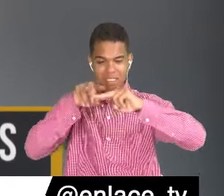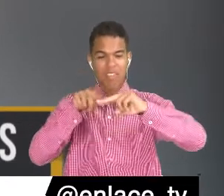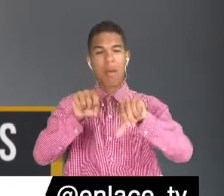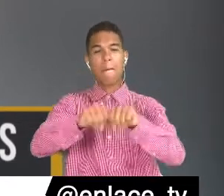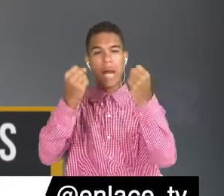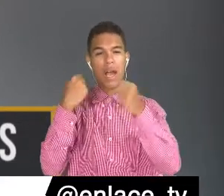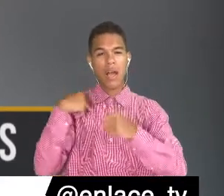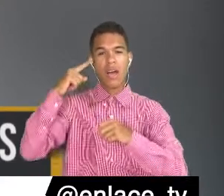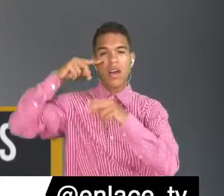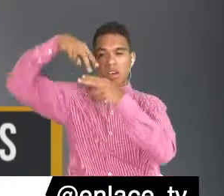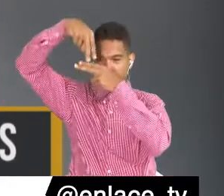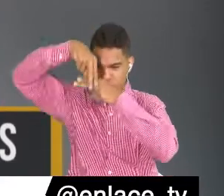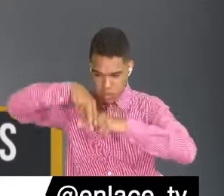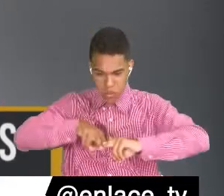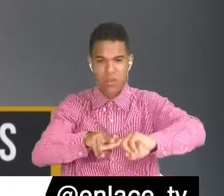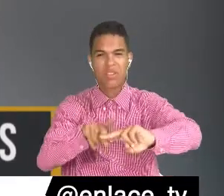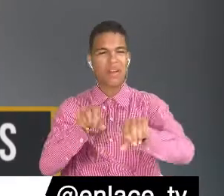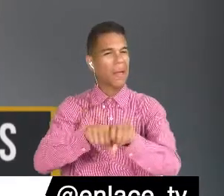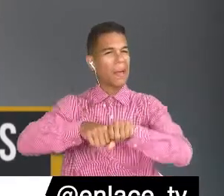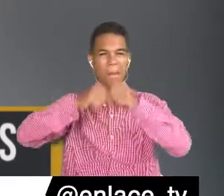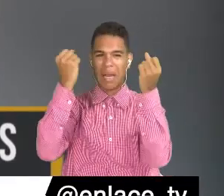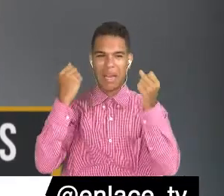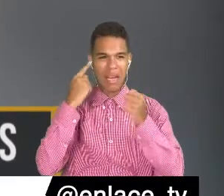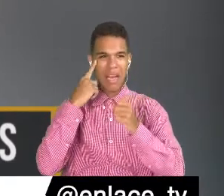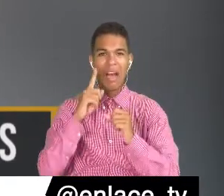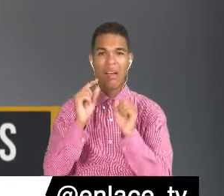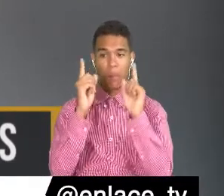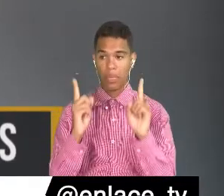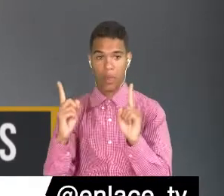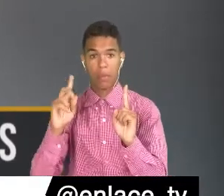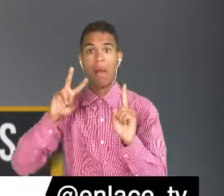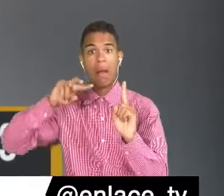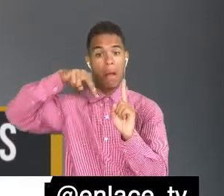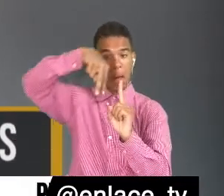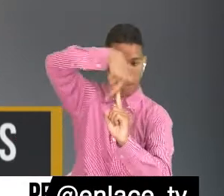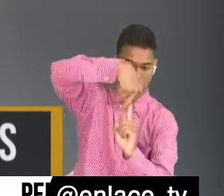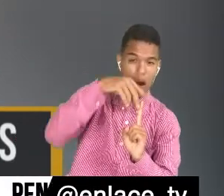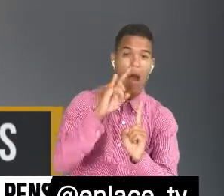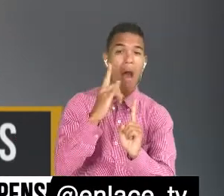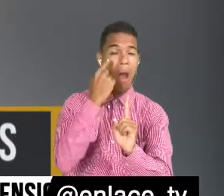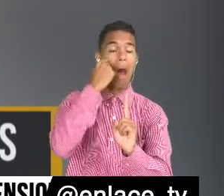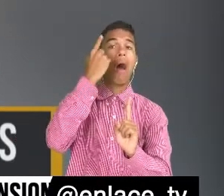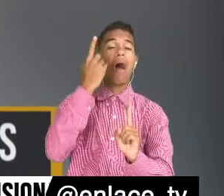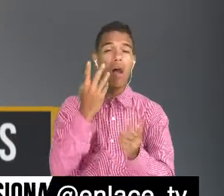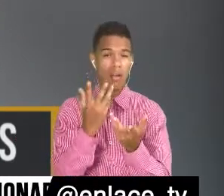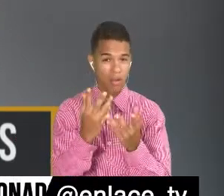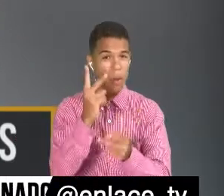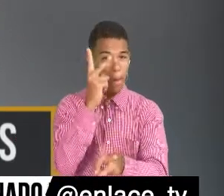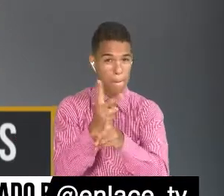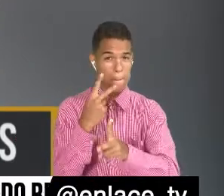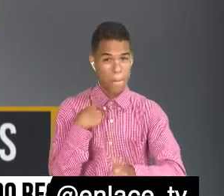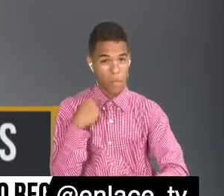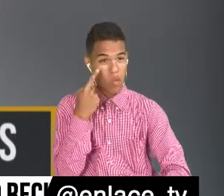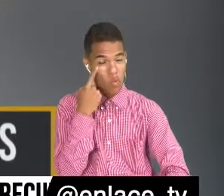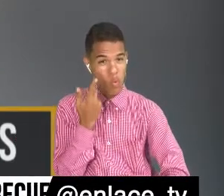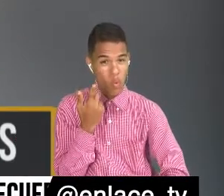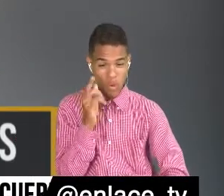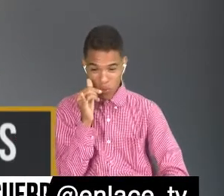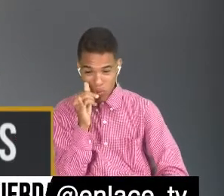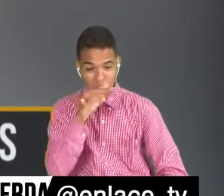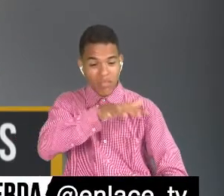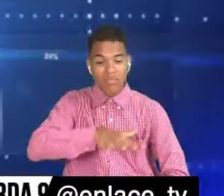partió y quedaron los tubos a la intemperie que pueden ocasionar una lesión a los niños. Y la zona, según el reportero ciudadano, también